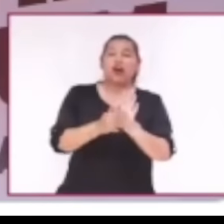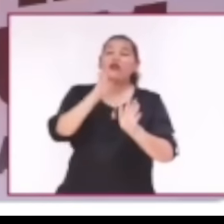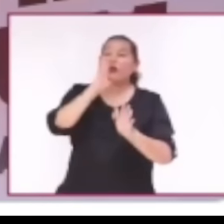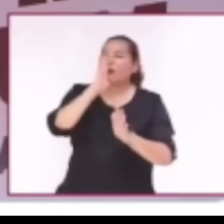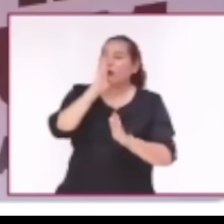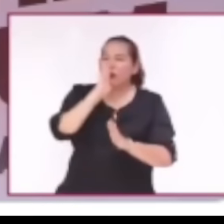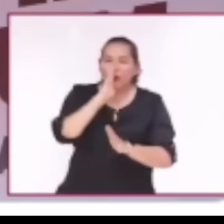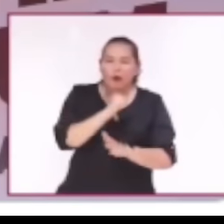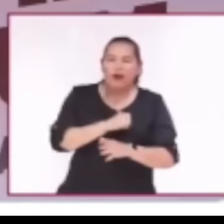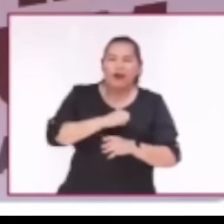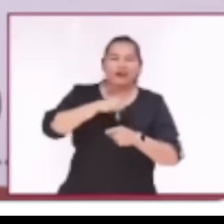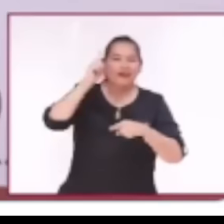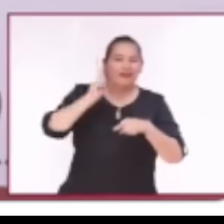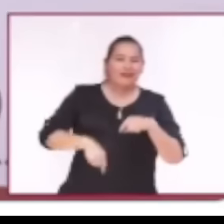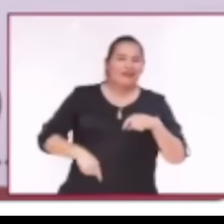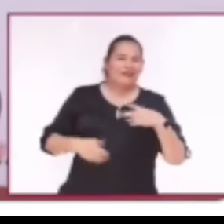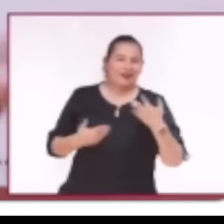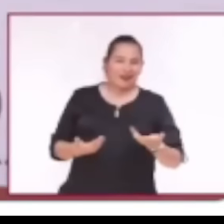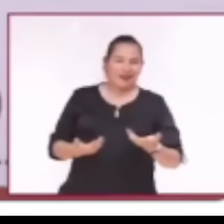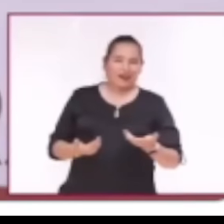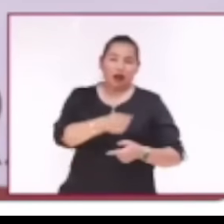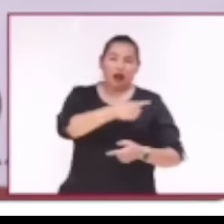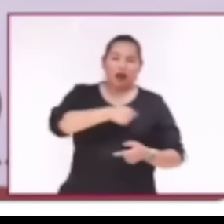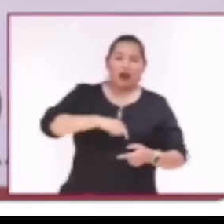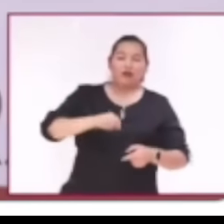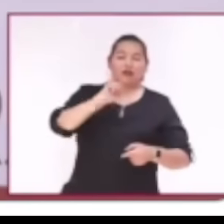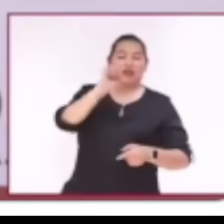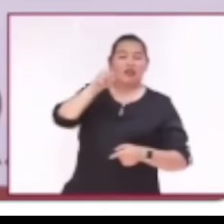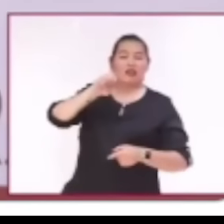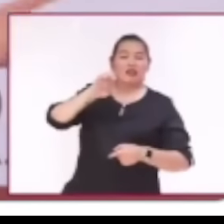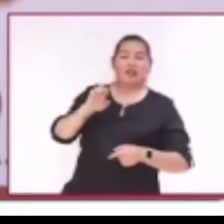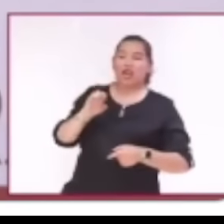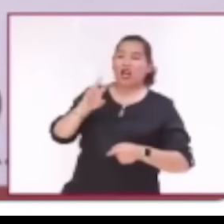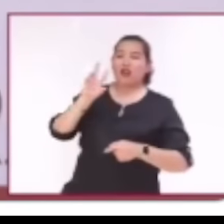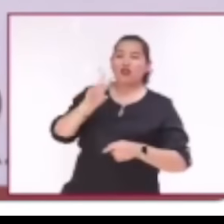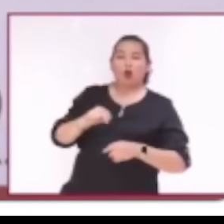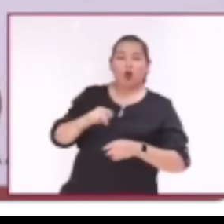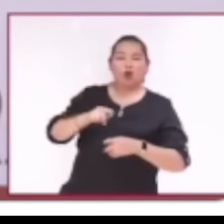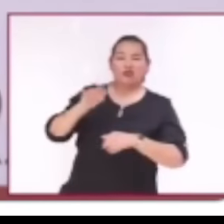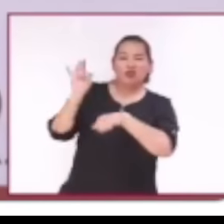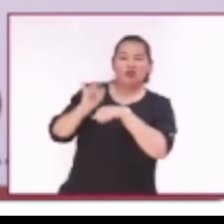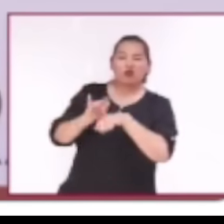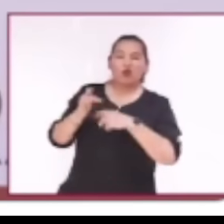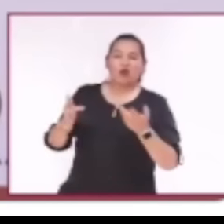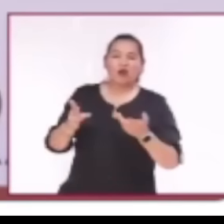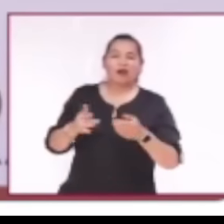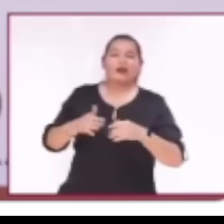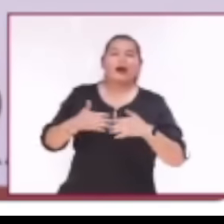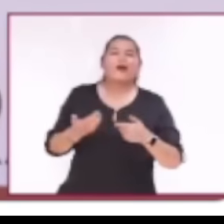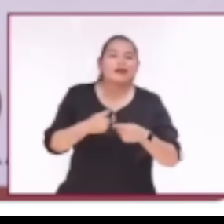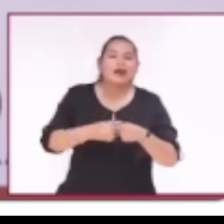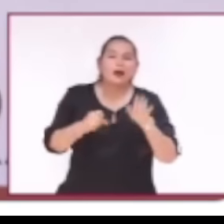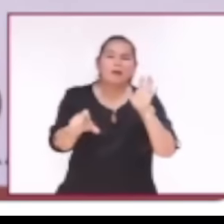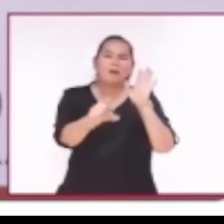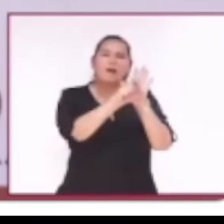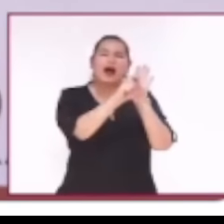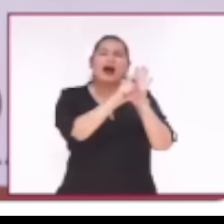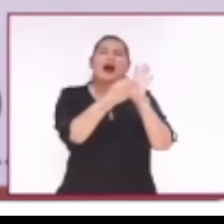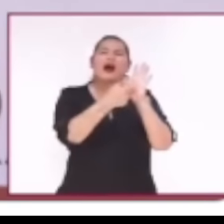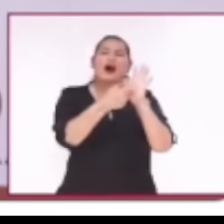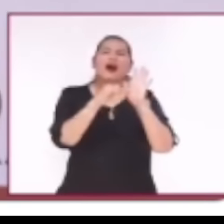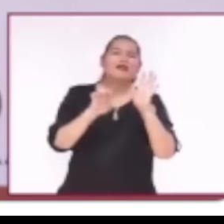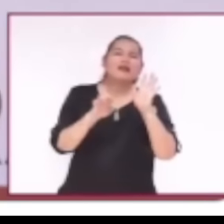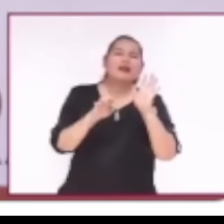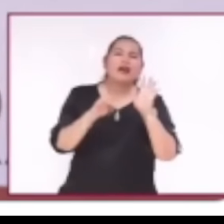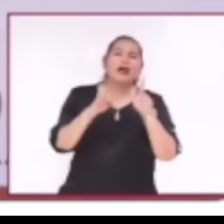les cree no ellos decían el INE no se toca pues quién está ahora usando el logotipo del INE ilegalmente lo que